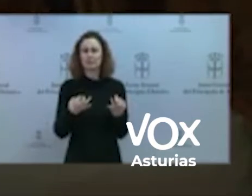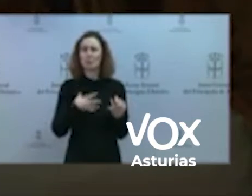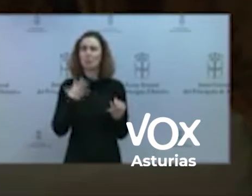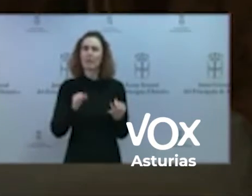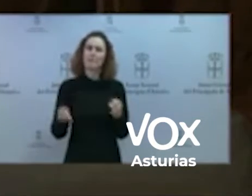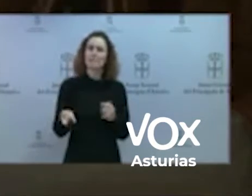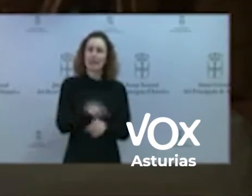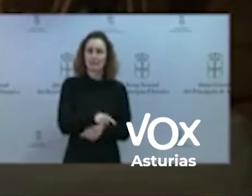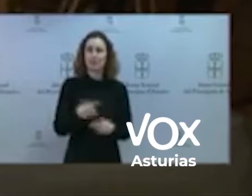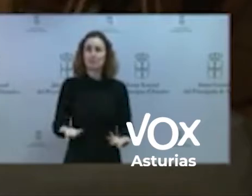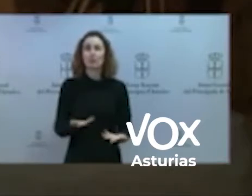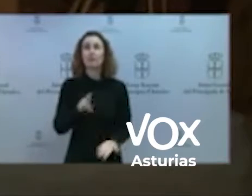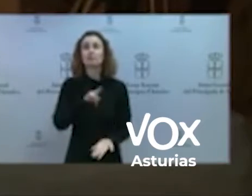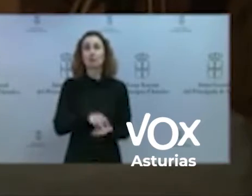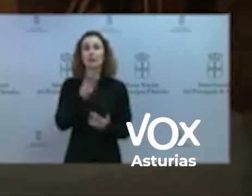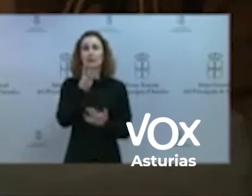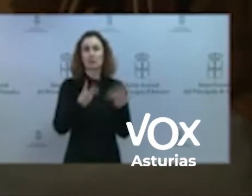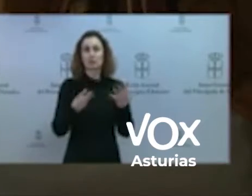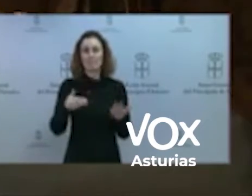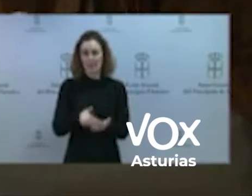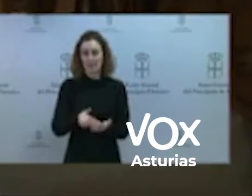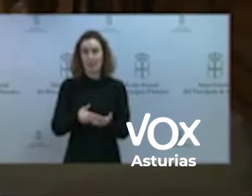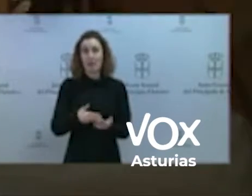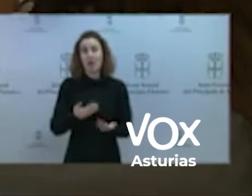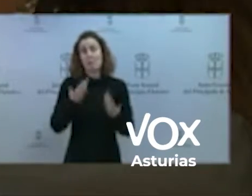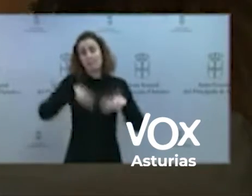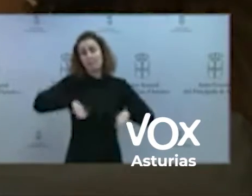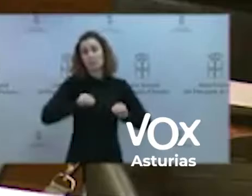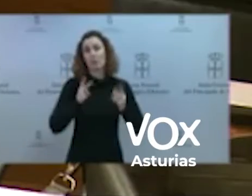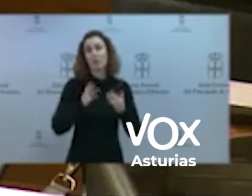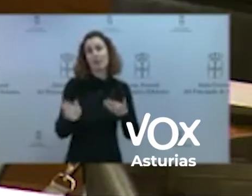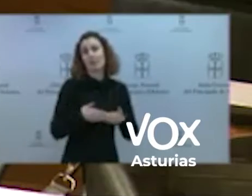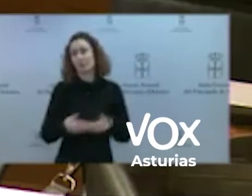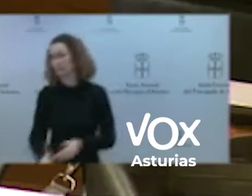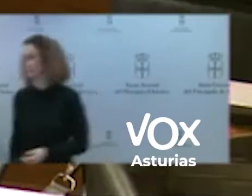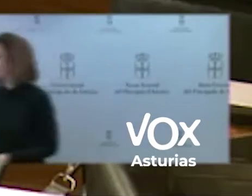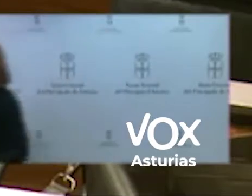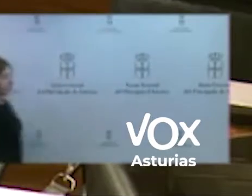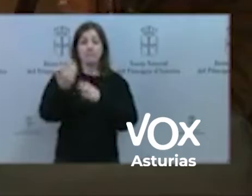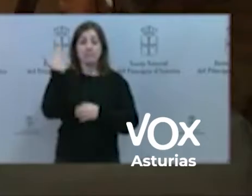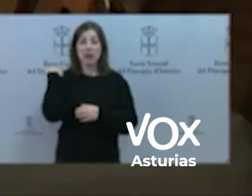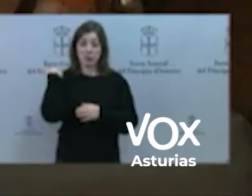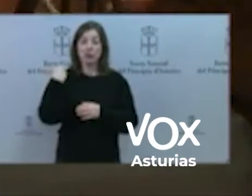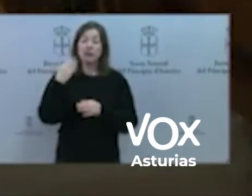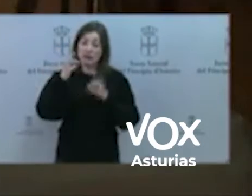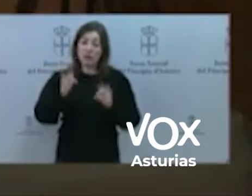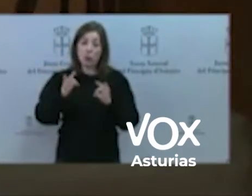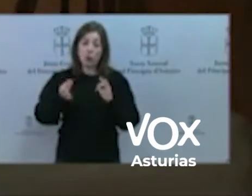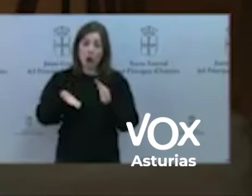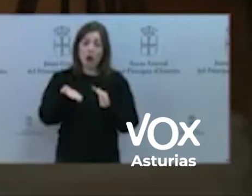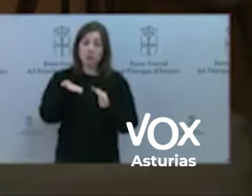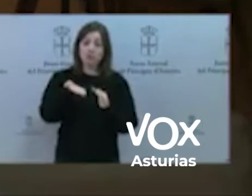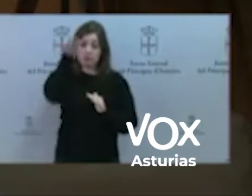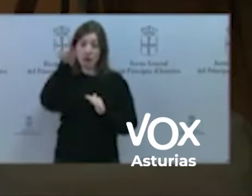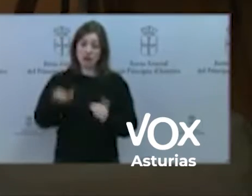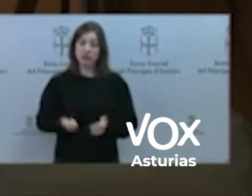Estos establecimientos, salvo los considerados esenciales, debían de permanecer cerrados por orden de su Gobierno. Esto, en otros